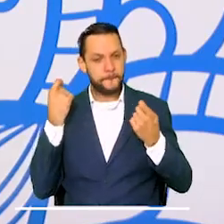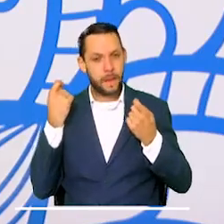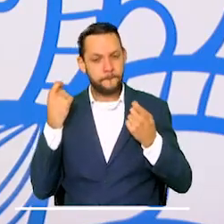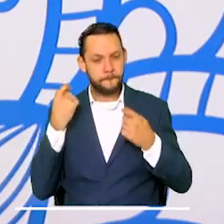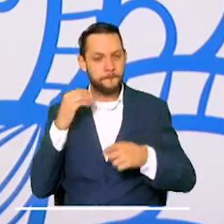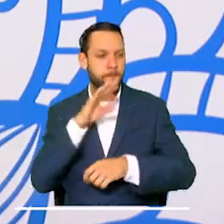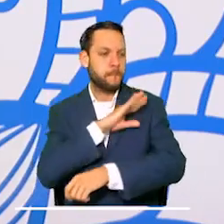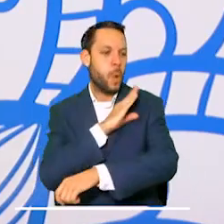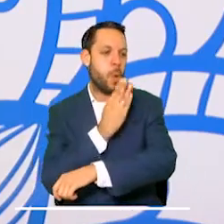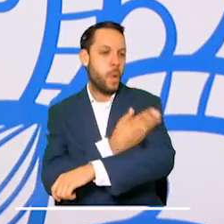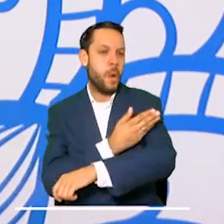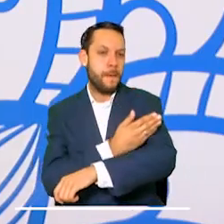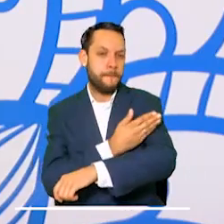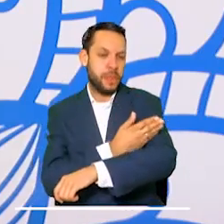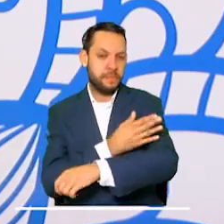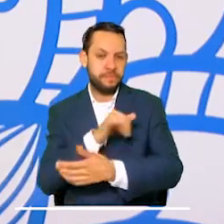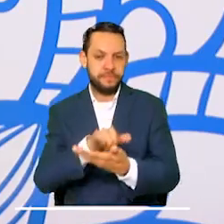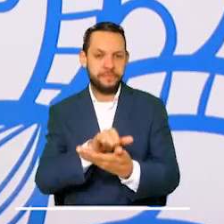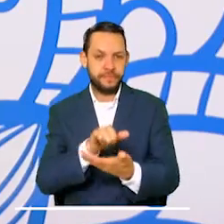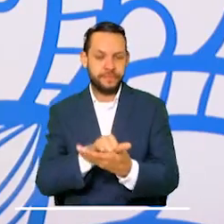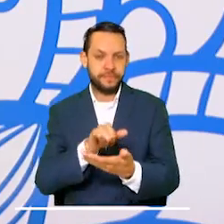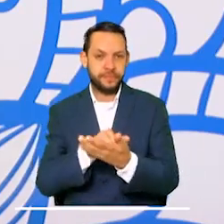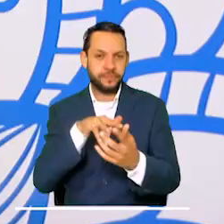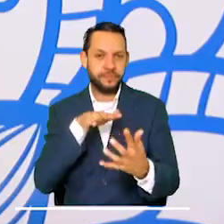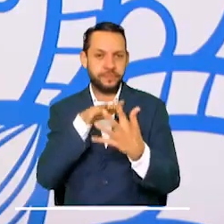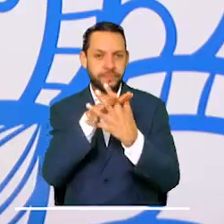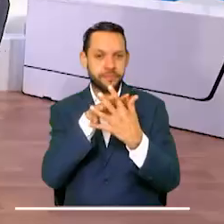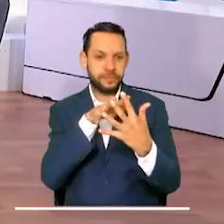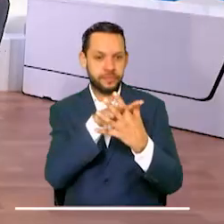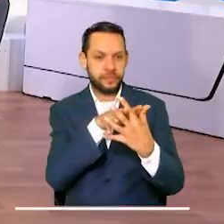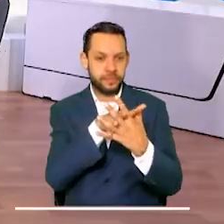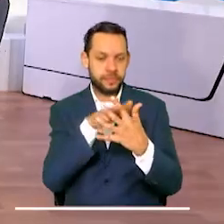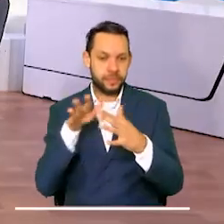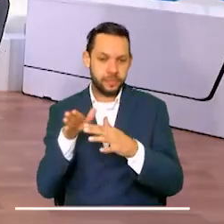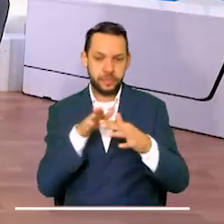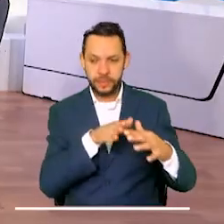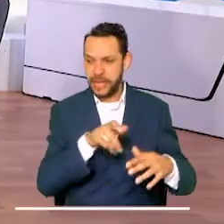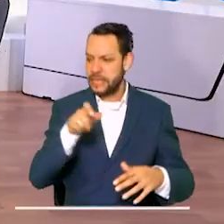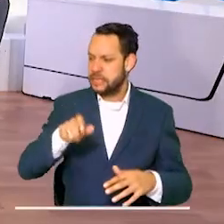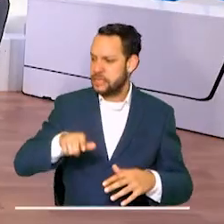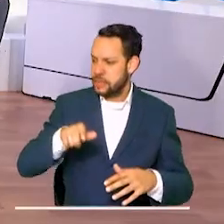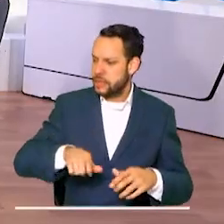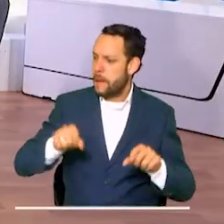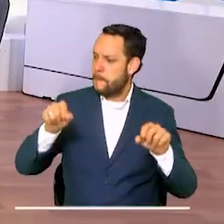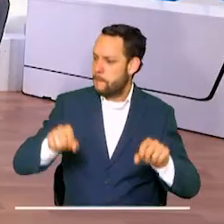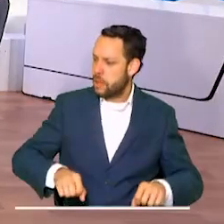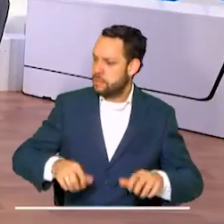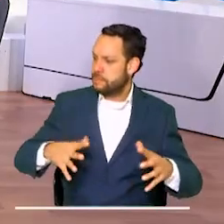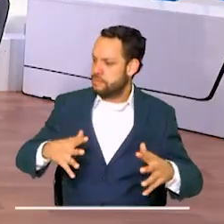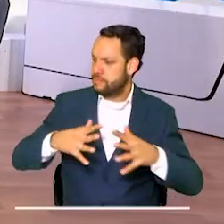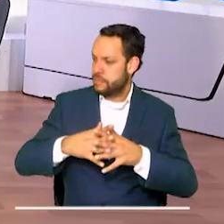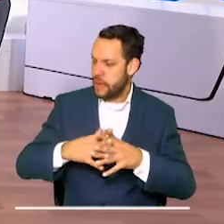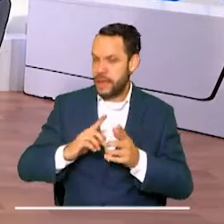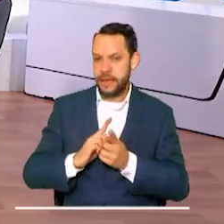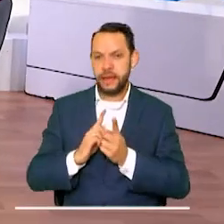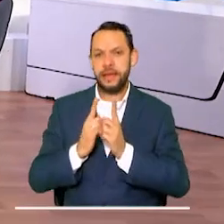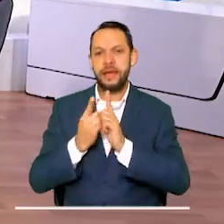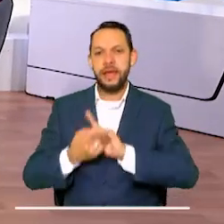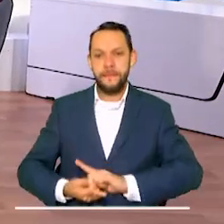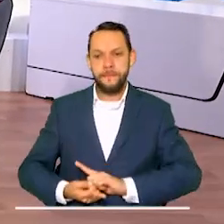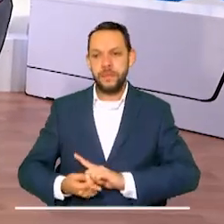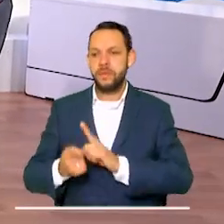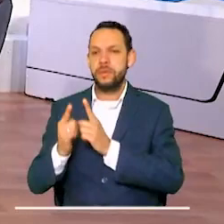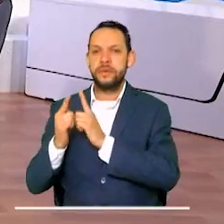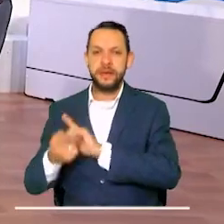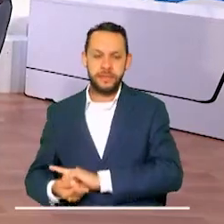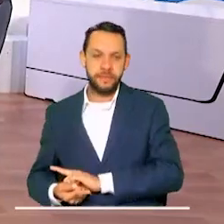potencien esa habilidad de nosotros de adaptarnos al medio. Además, para adaptarnos requeremos también de hacer cambios, porque cuando estamos pasando por